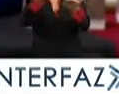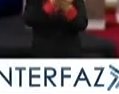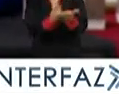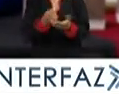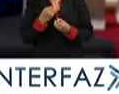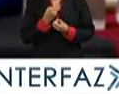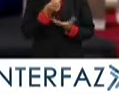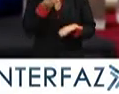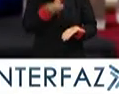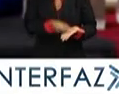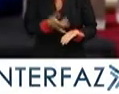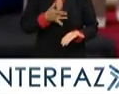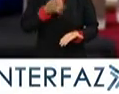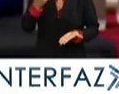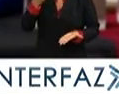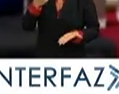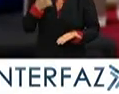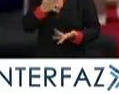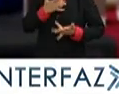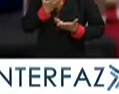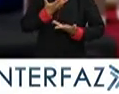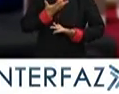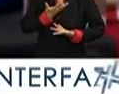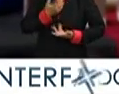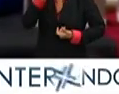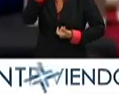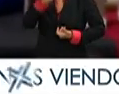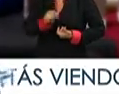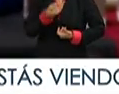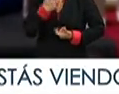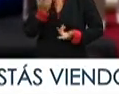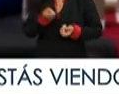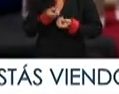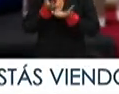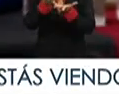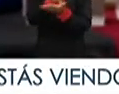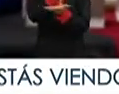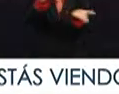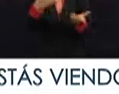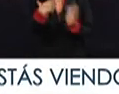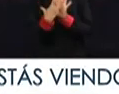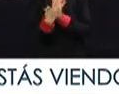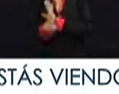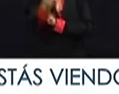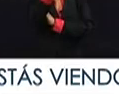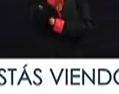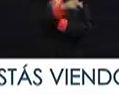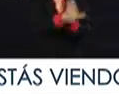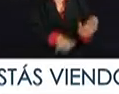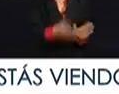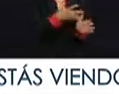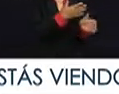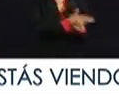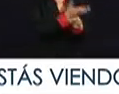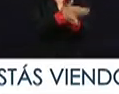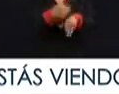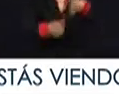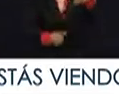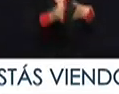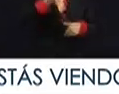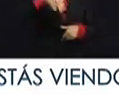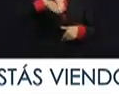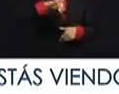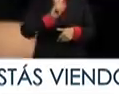permitieron conmoverse a sí mismos para poder conmover a los demás. Por su parte, el coordinador de teatro de